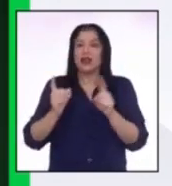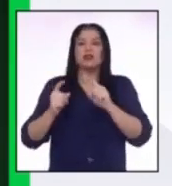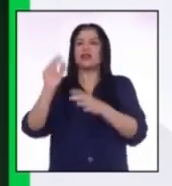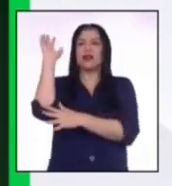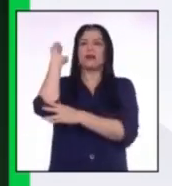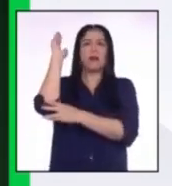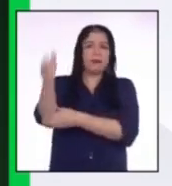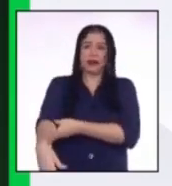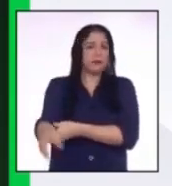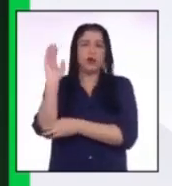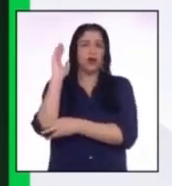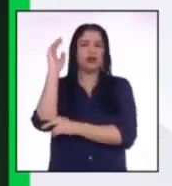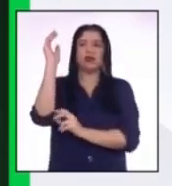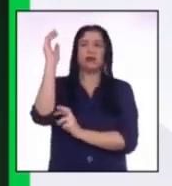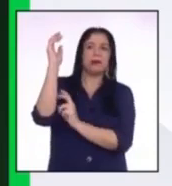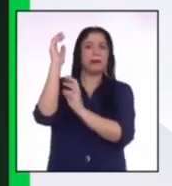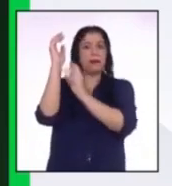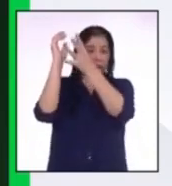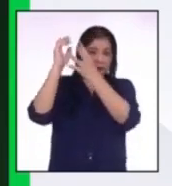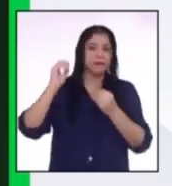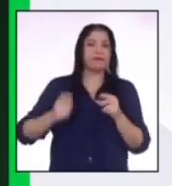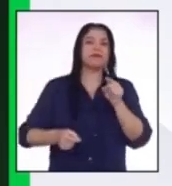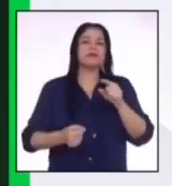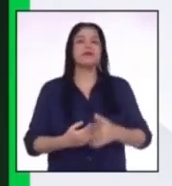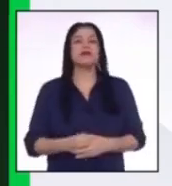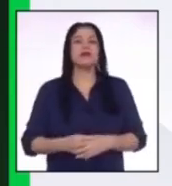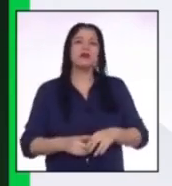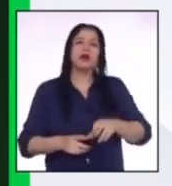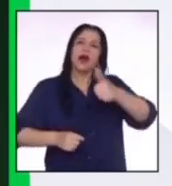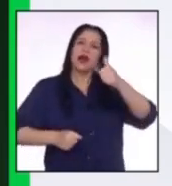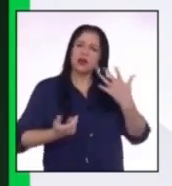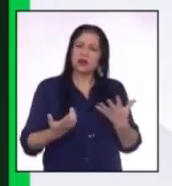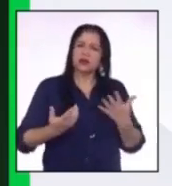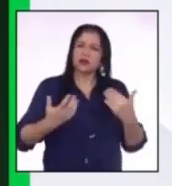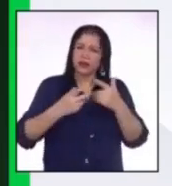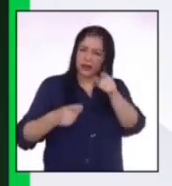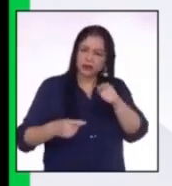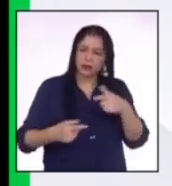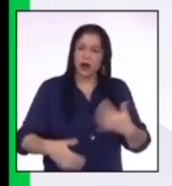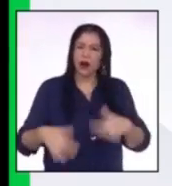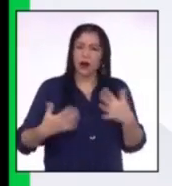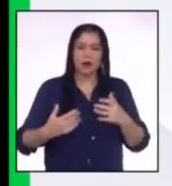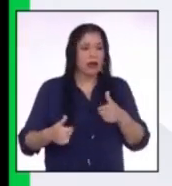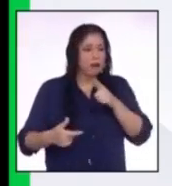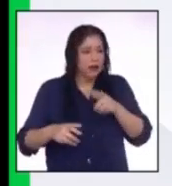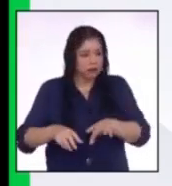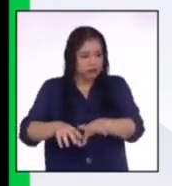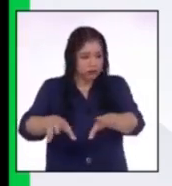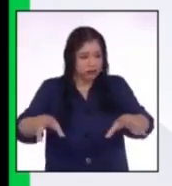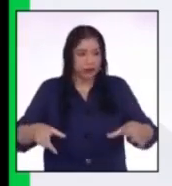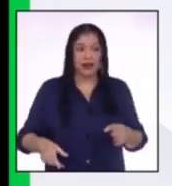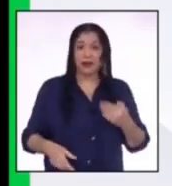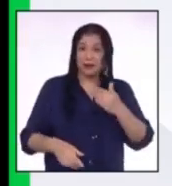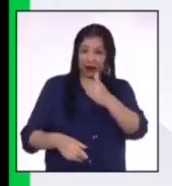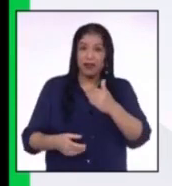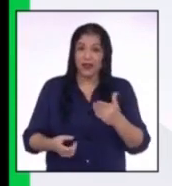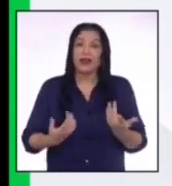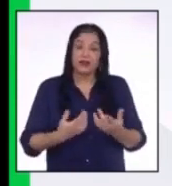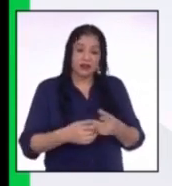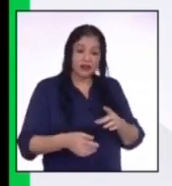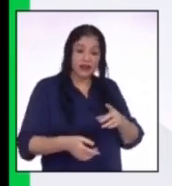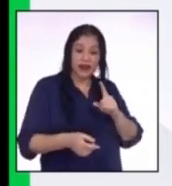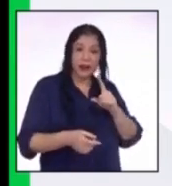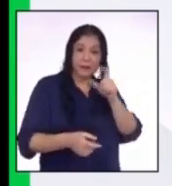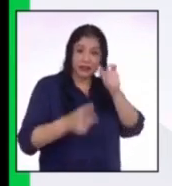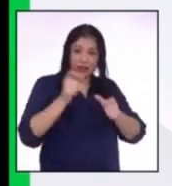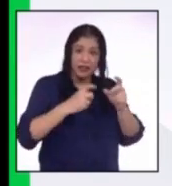tumba paraguaná el dragón de la amazona es una especie muy querida para los acuarios el padre cuida a los huevos en la boca